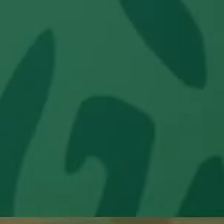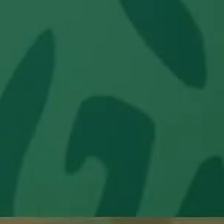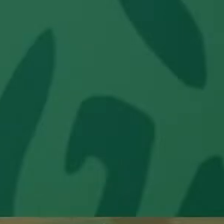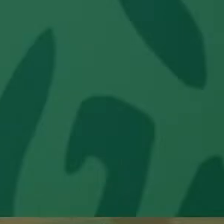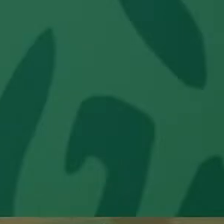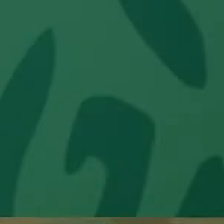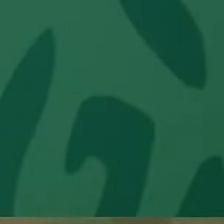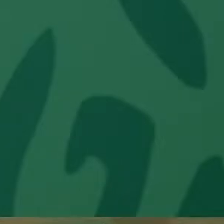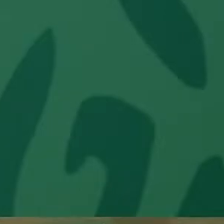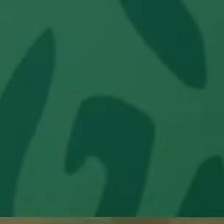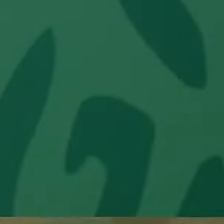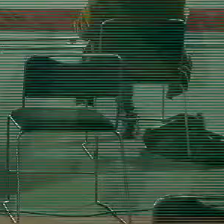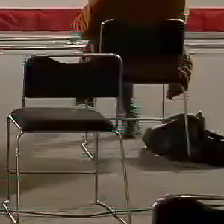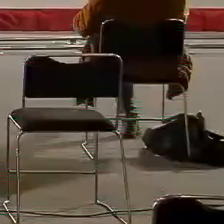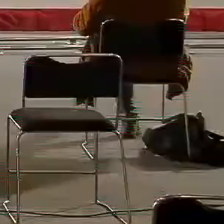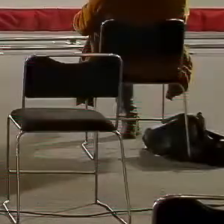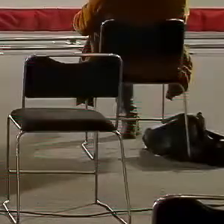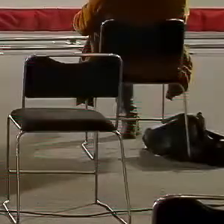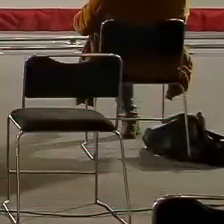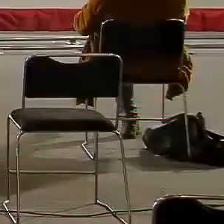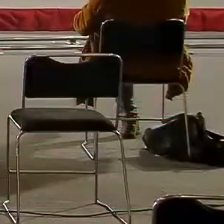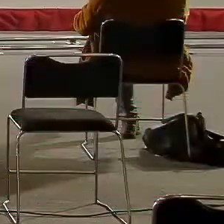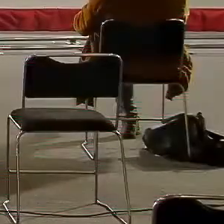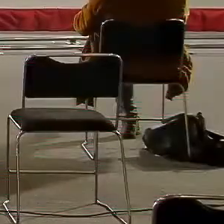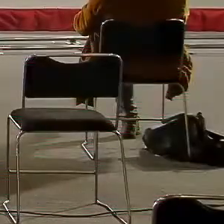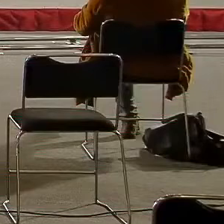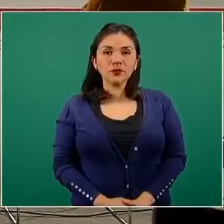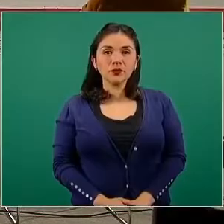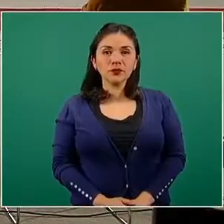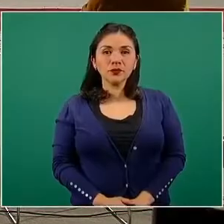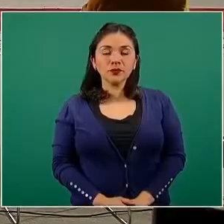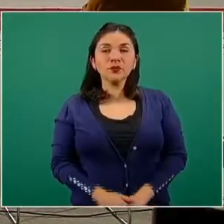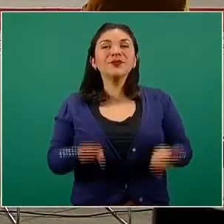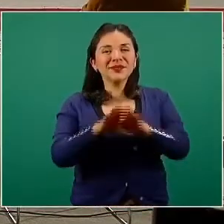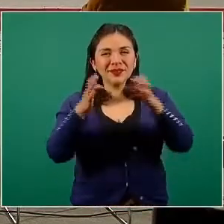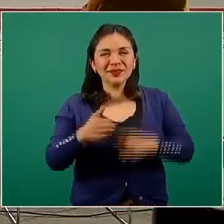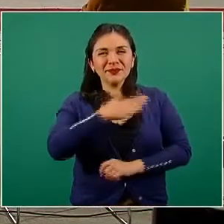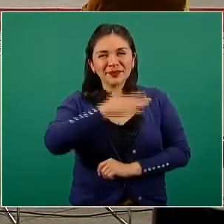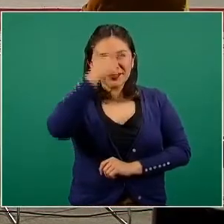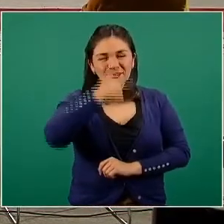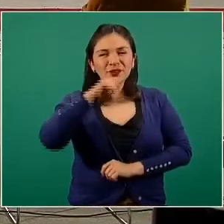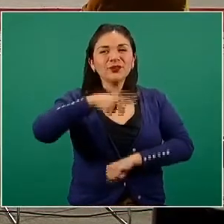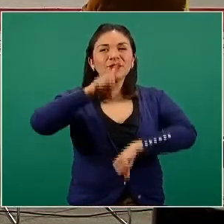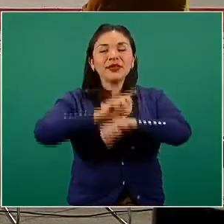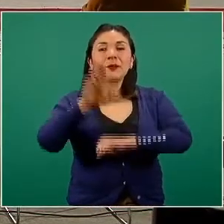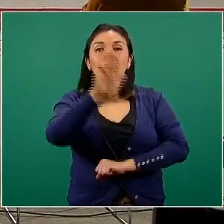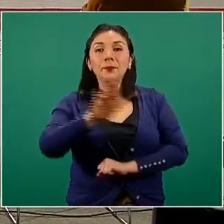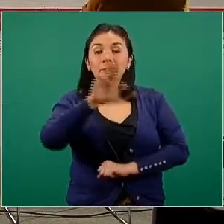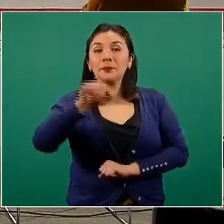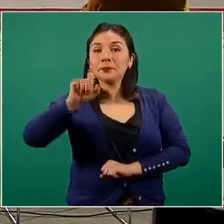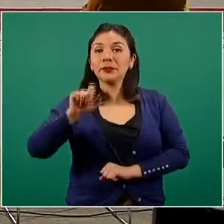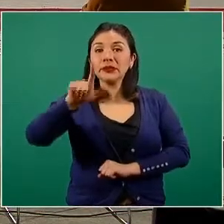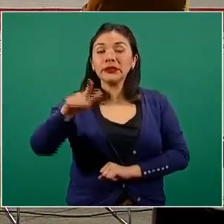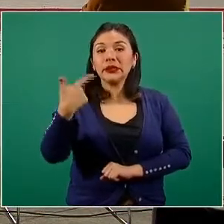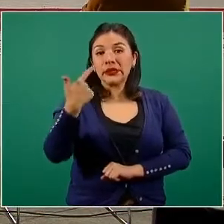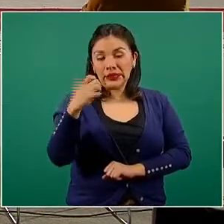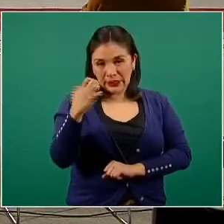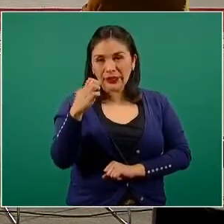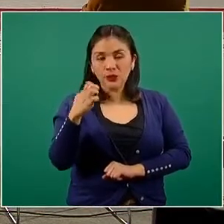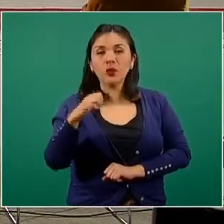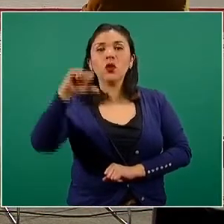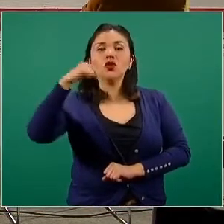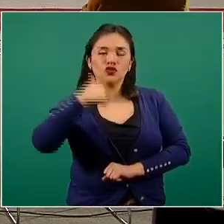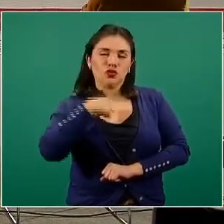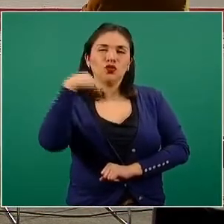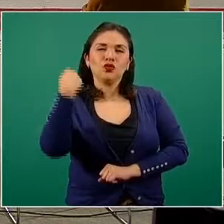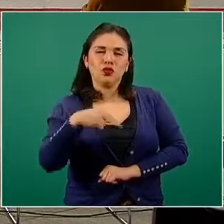¿Qué tal? Buenas noches. Día de hoy, miércoles 27 de enero. Soy el doctor Ruy